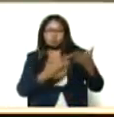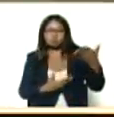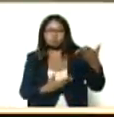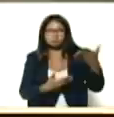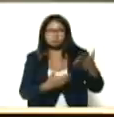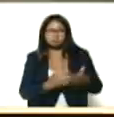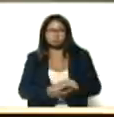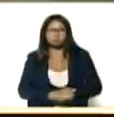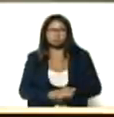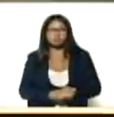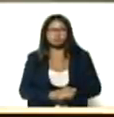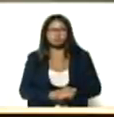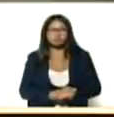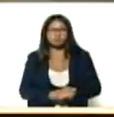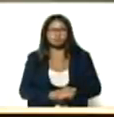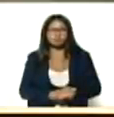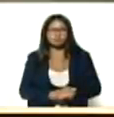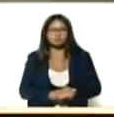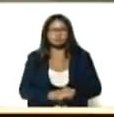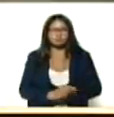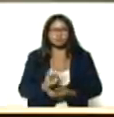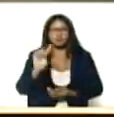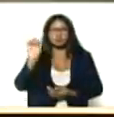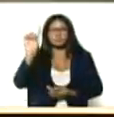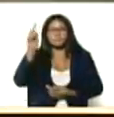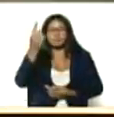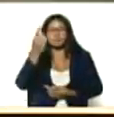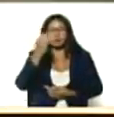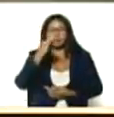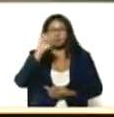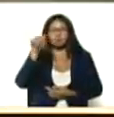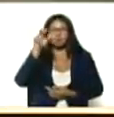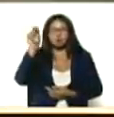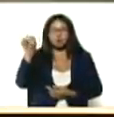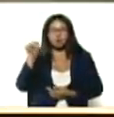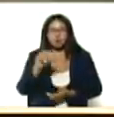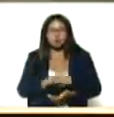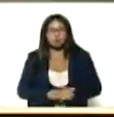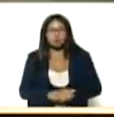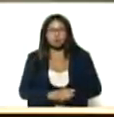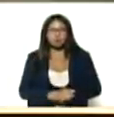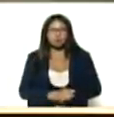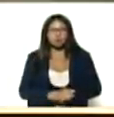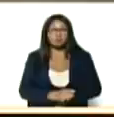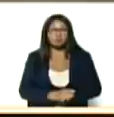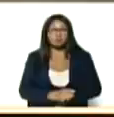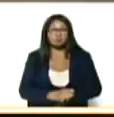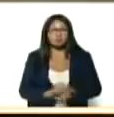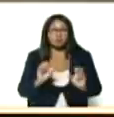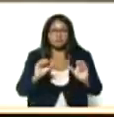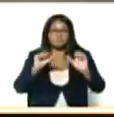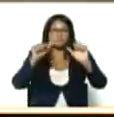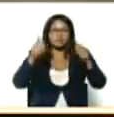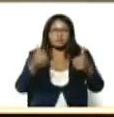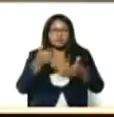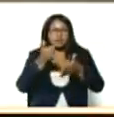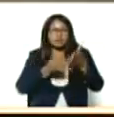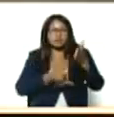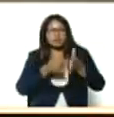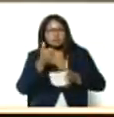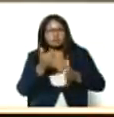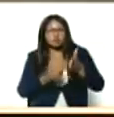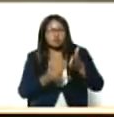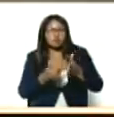de junio, anótenlo en su agenda, el primero de junio se inicia la inscripción en el